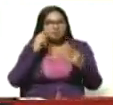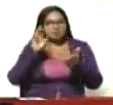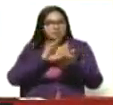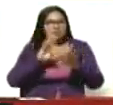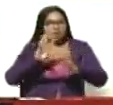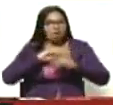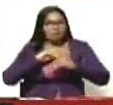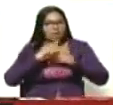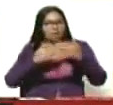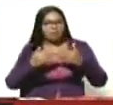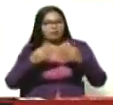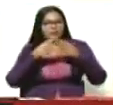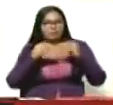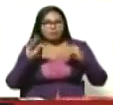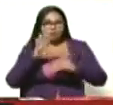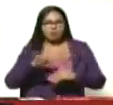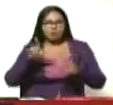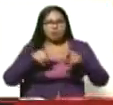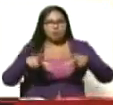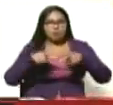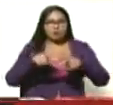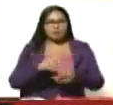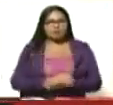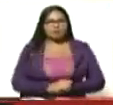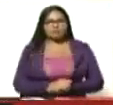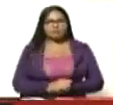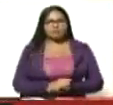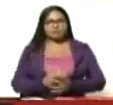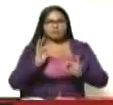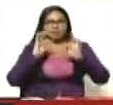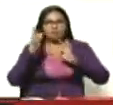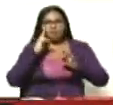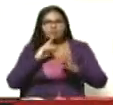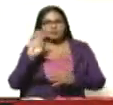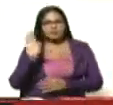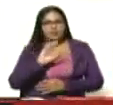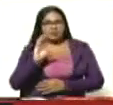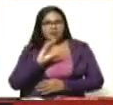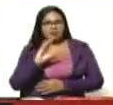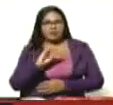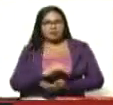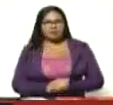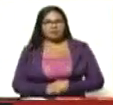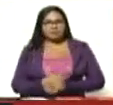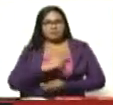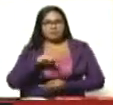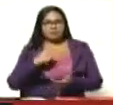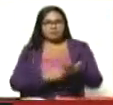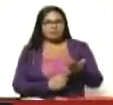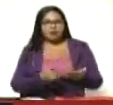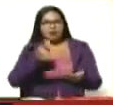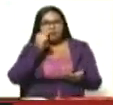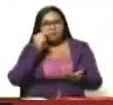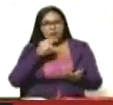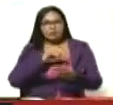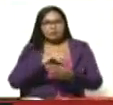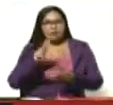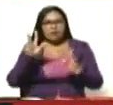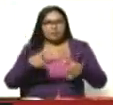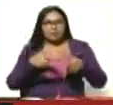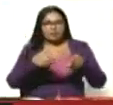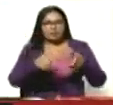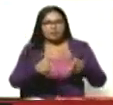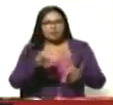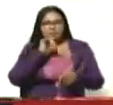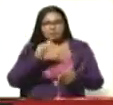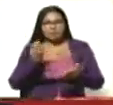de acopio en todos sus sedes, especialmente Teatro Bolívar de Caracas, para nuestros hermanos en las tejerías. Nosotros con